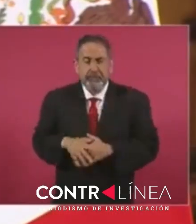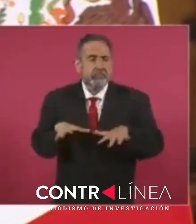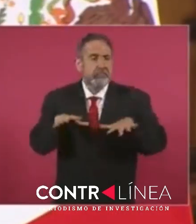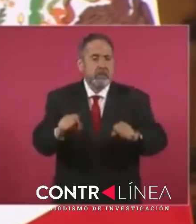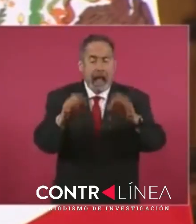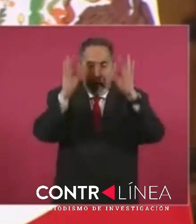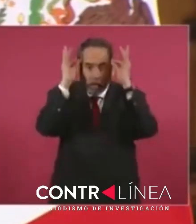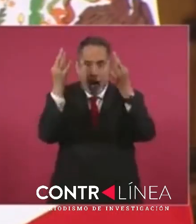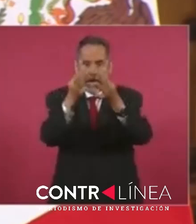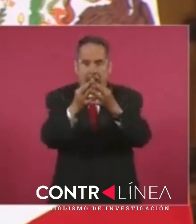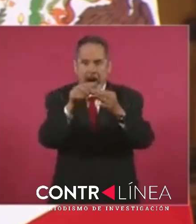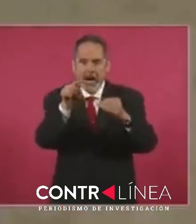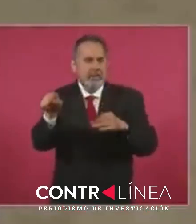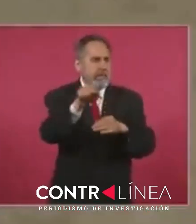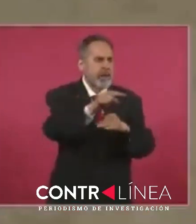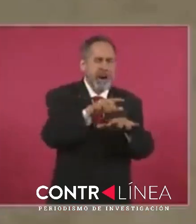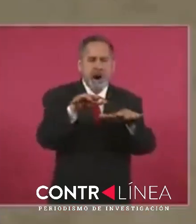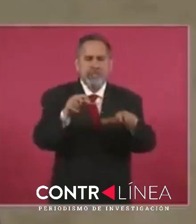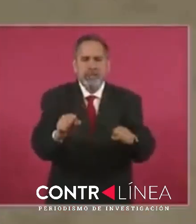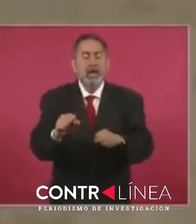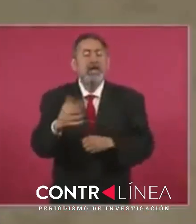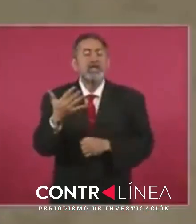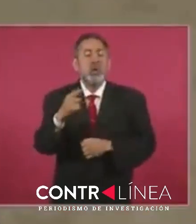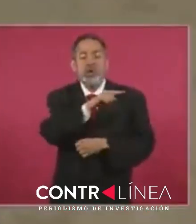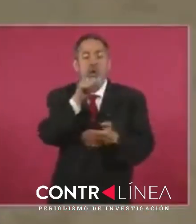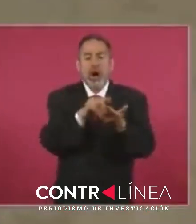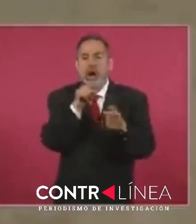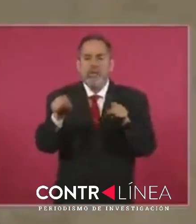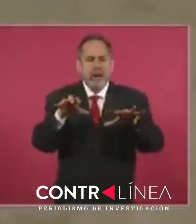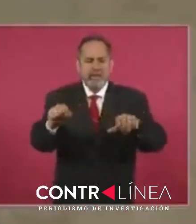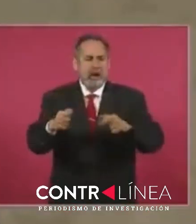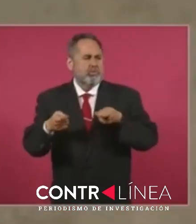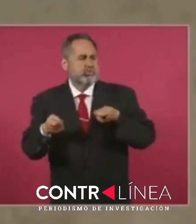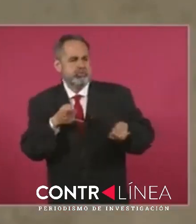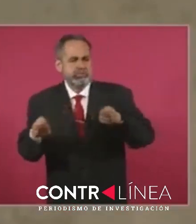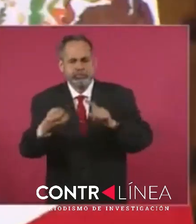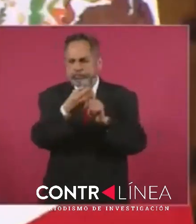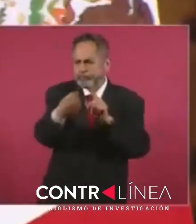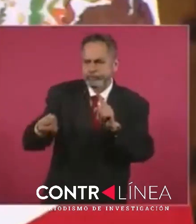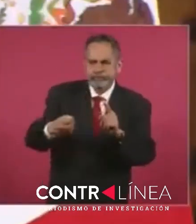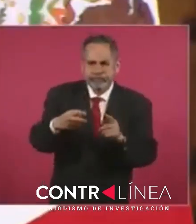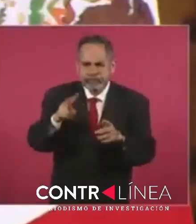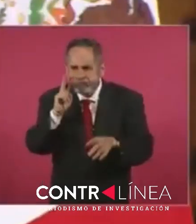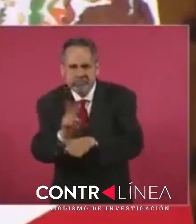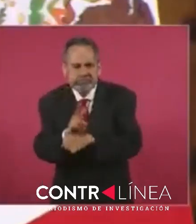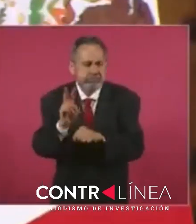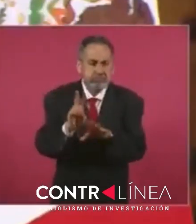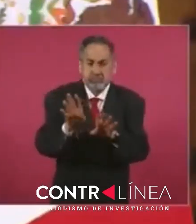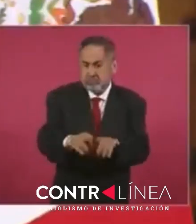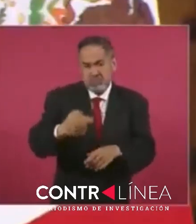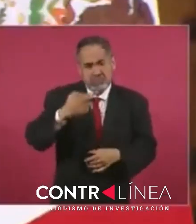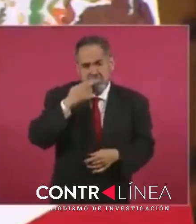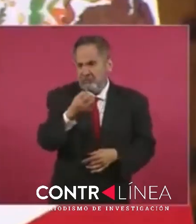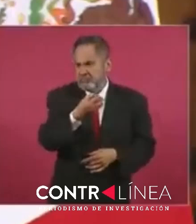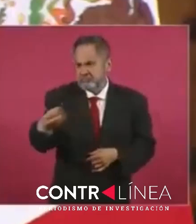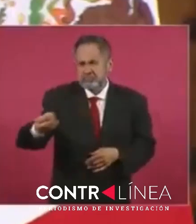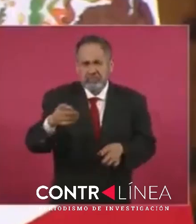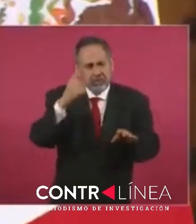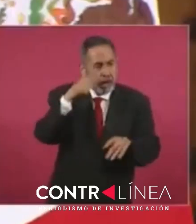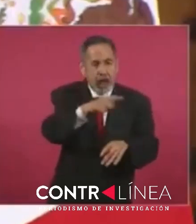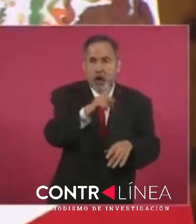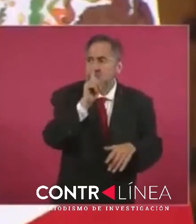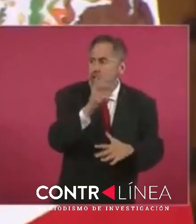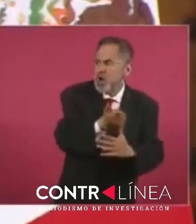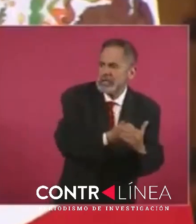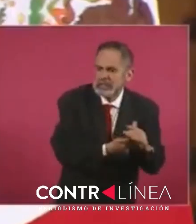del país. Esto ha significado mayor eficacia en operaciones de combate al